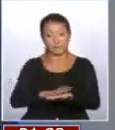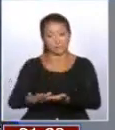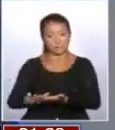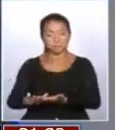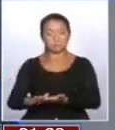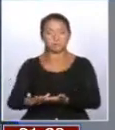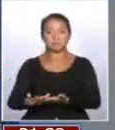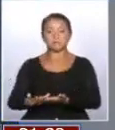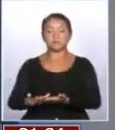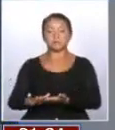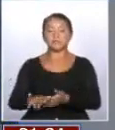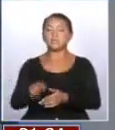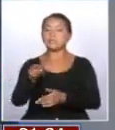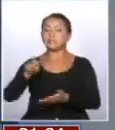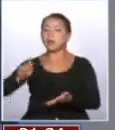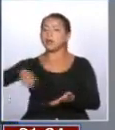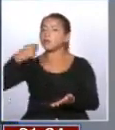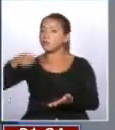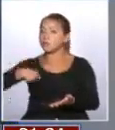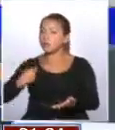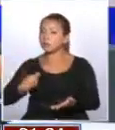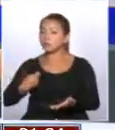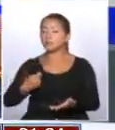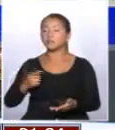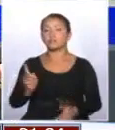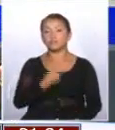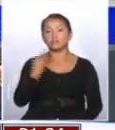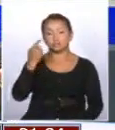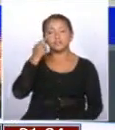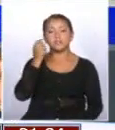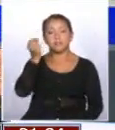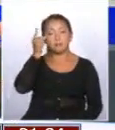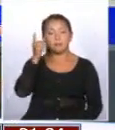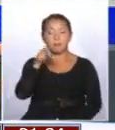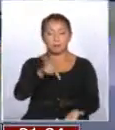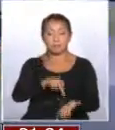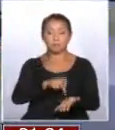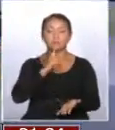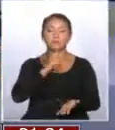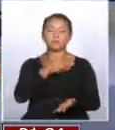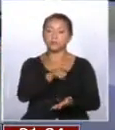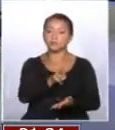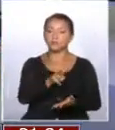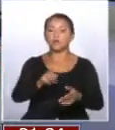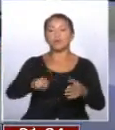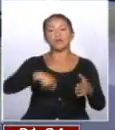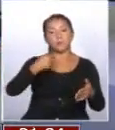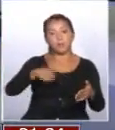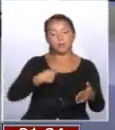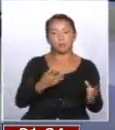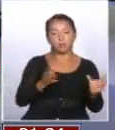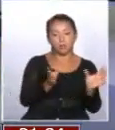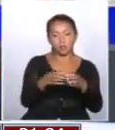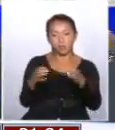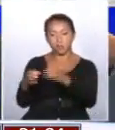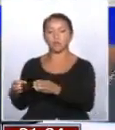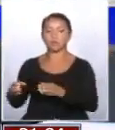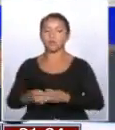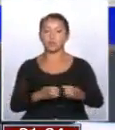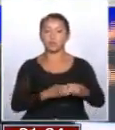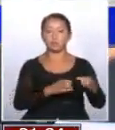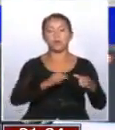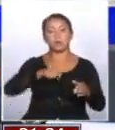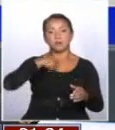Lo que tiene que ver con ahora las millas. Ese almuerzo, porque bueno, nosotros sabemos que ahora, los parlamentarios tienen su comedor por bancadas, hay también un